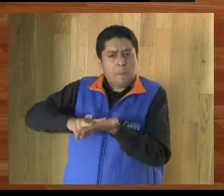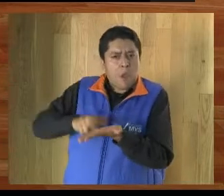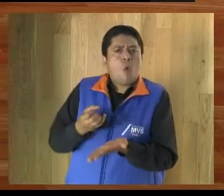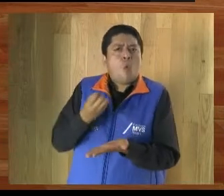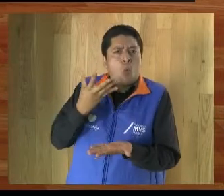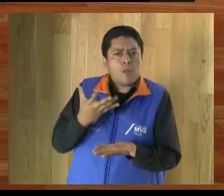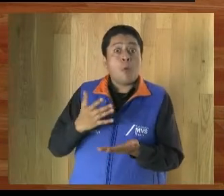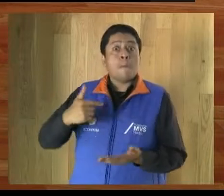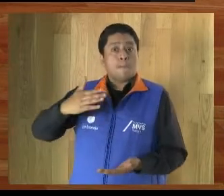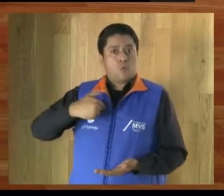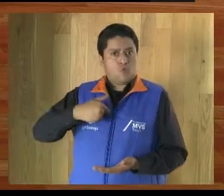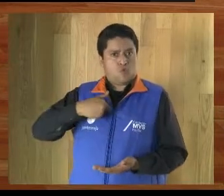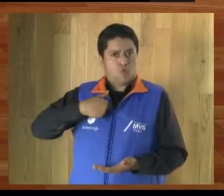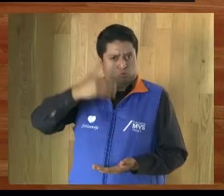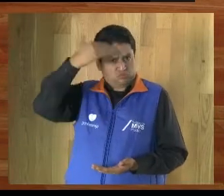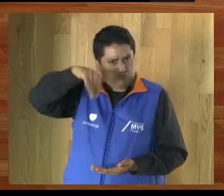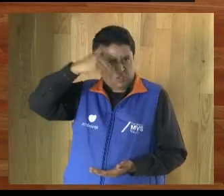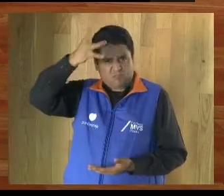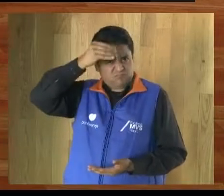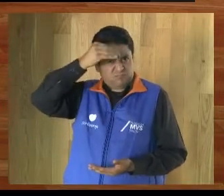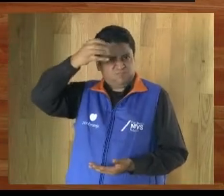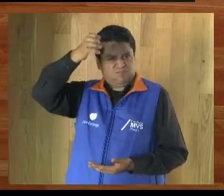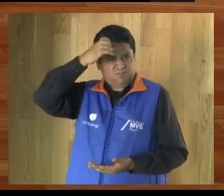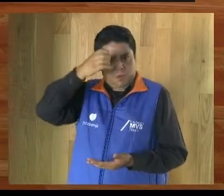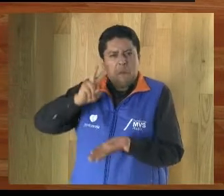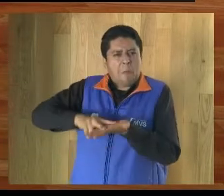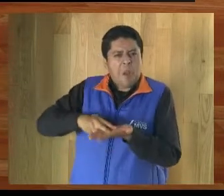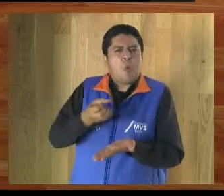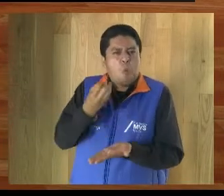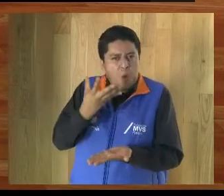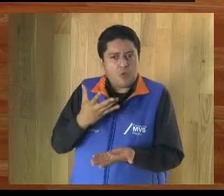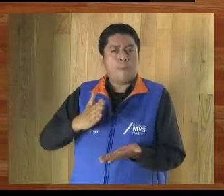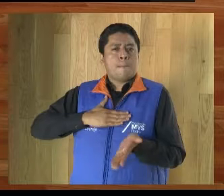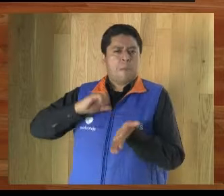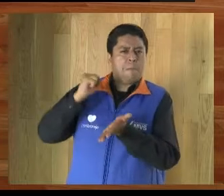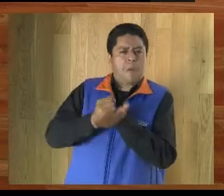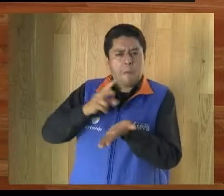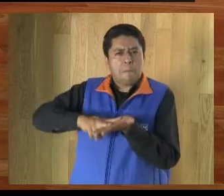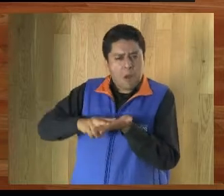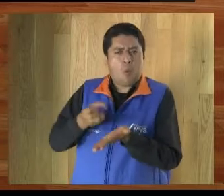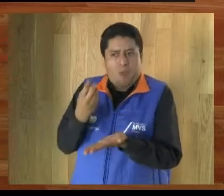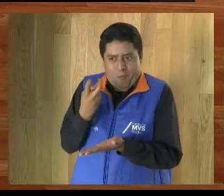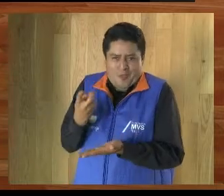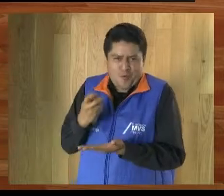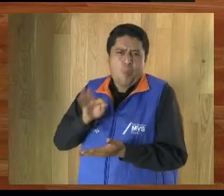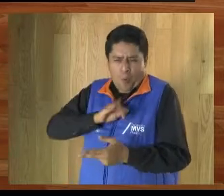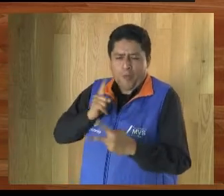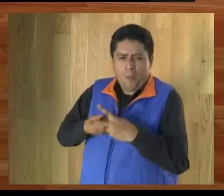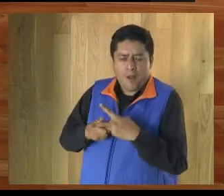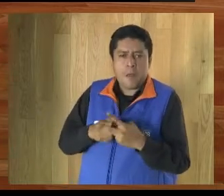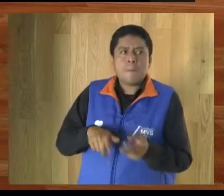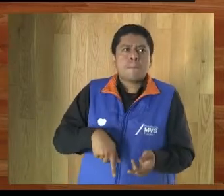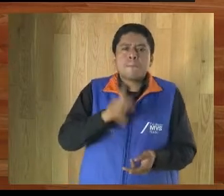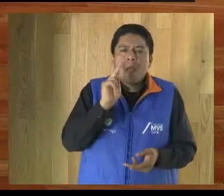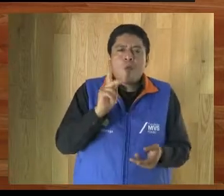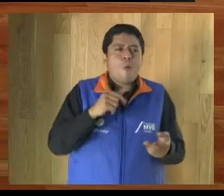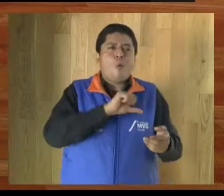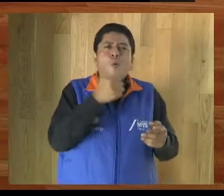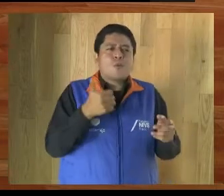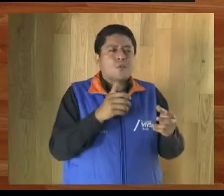marca. Entonces, por eso hablar de intangibilidad, hablar de reputación, que es uno de